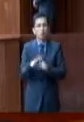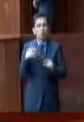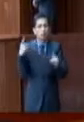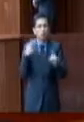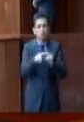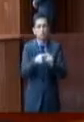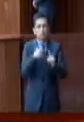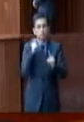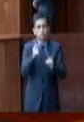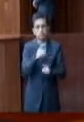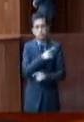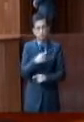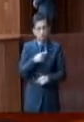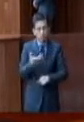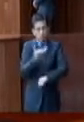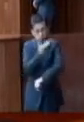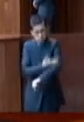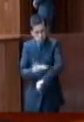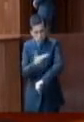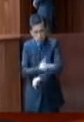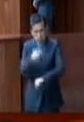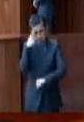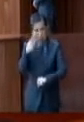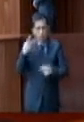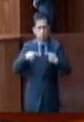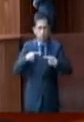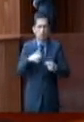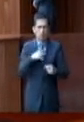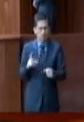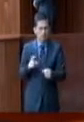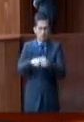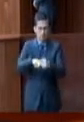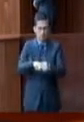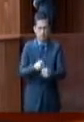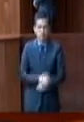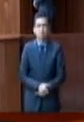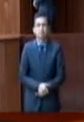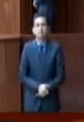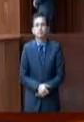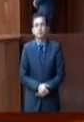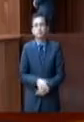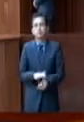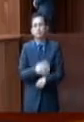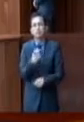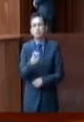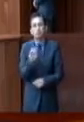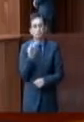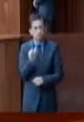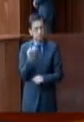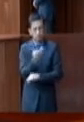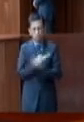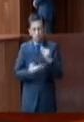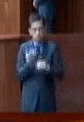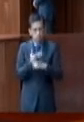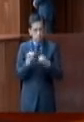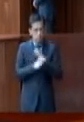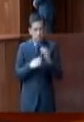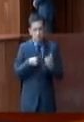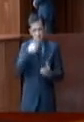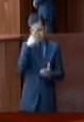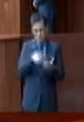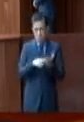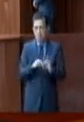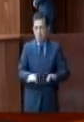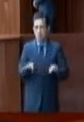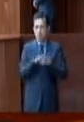realizar gestiones para sus agremiados así es que todo ello creo que es muy importante y eso es lo que se